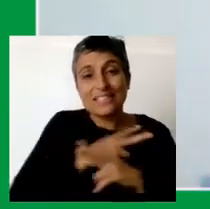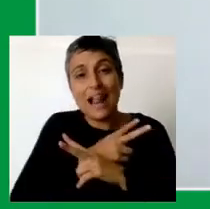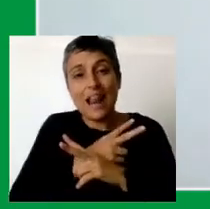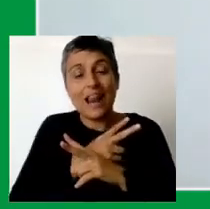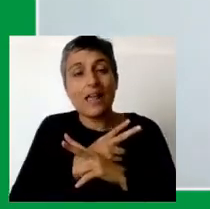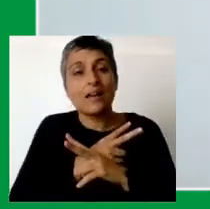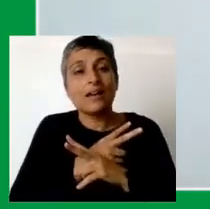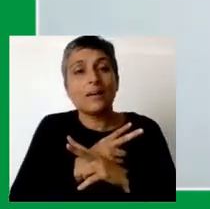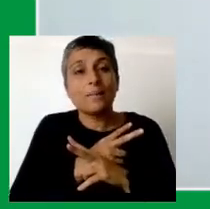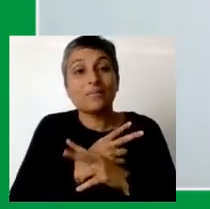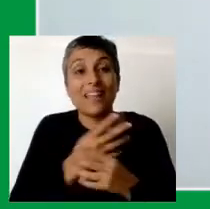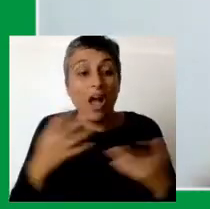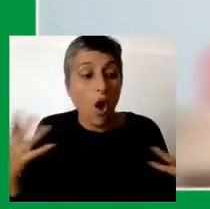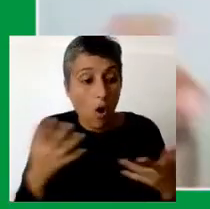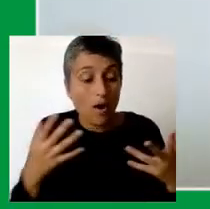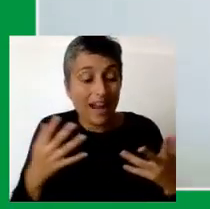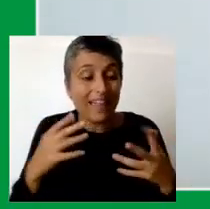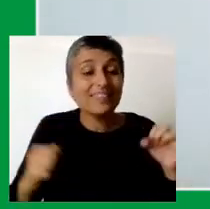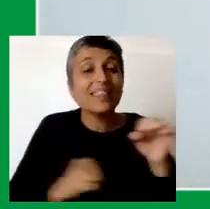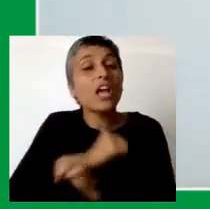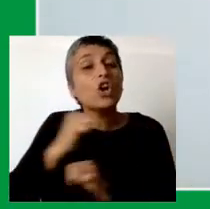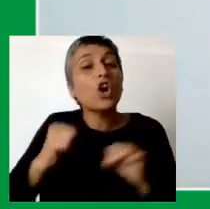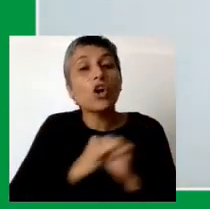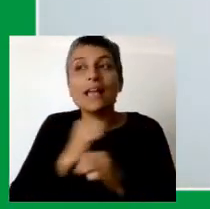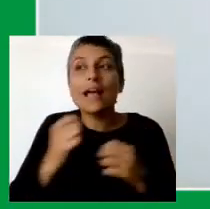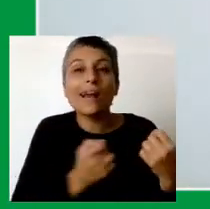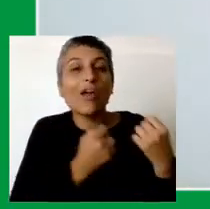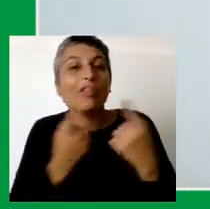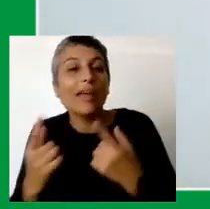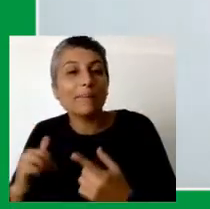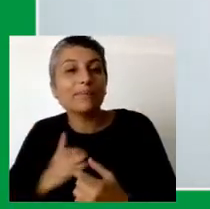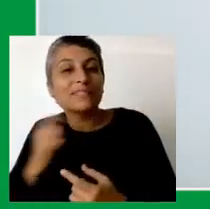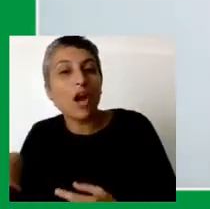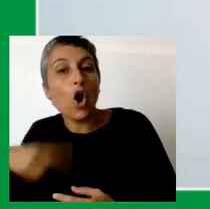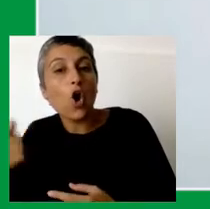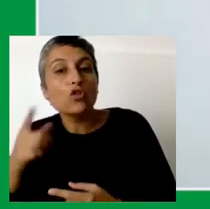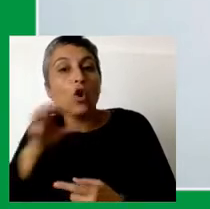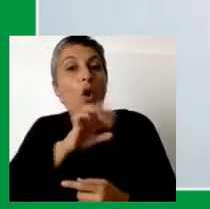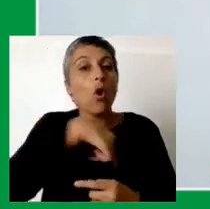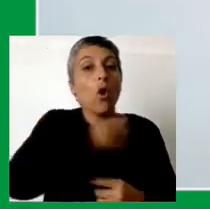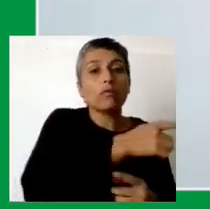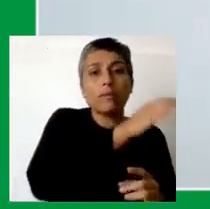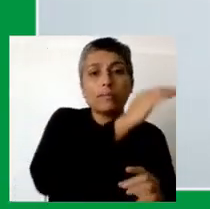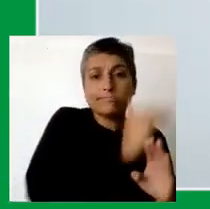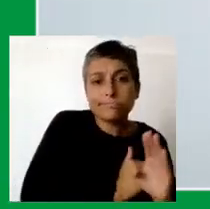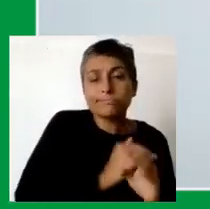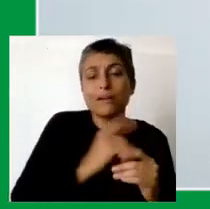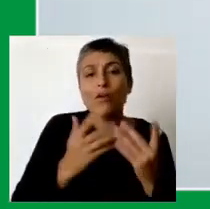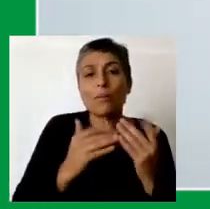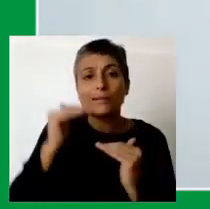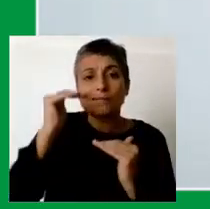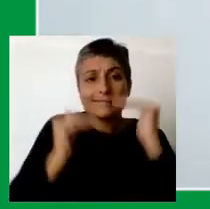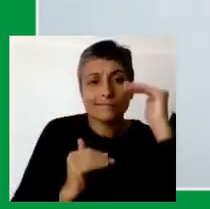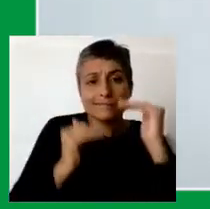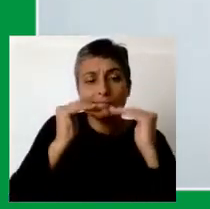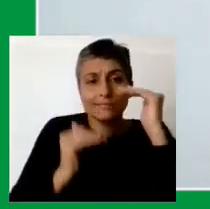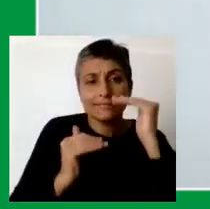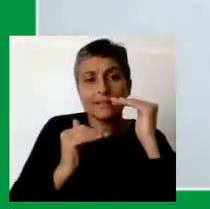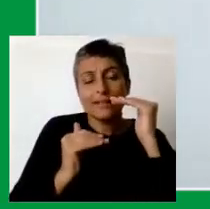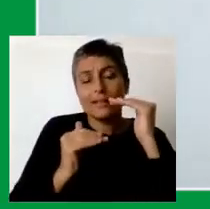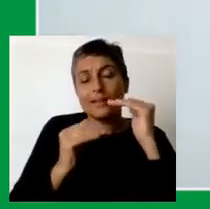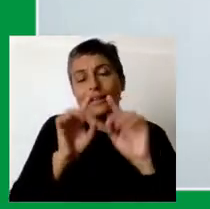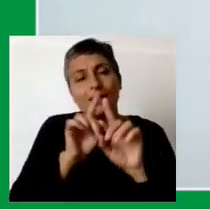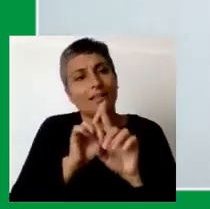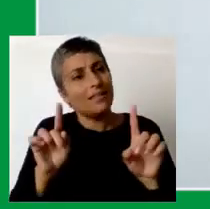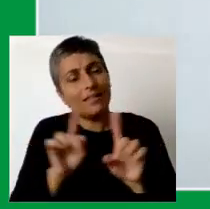que esta tecnología no favorezca a algunos y desfavorezca a otros, aumente las brechas, no